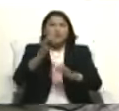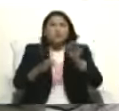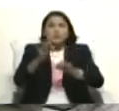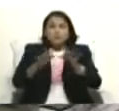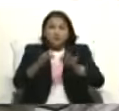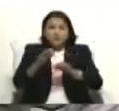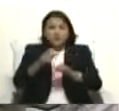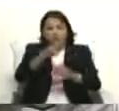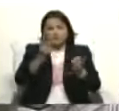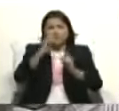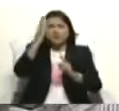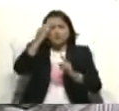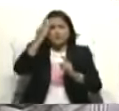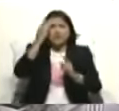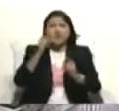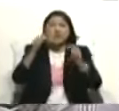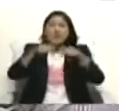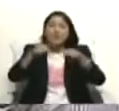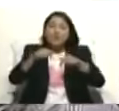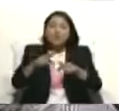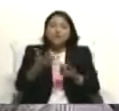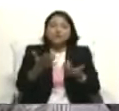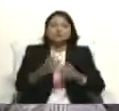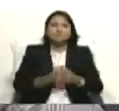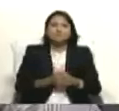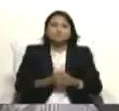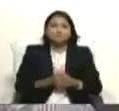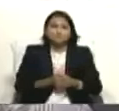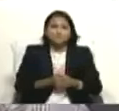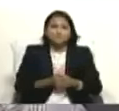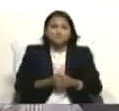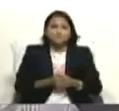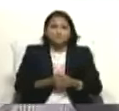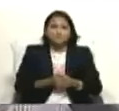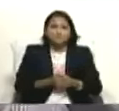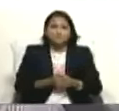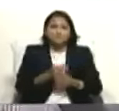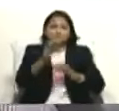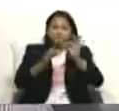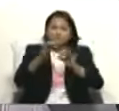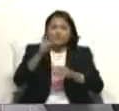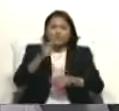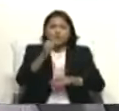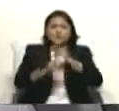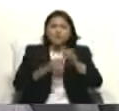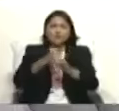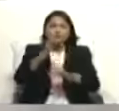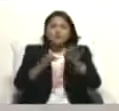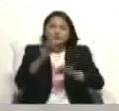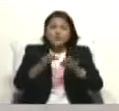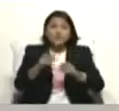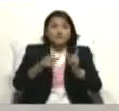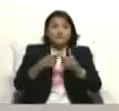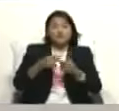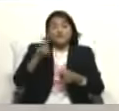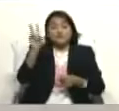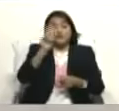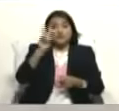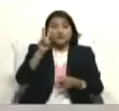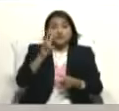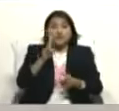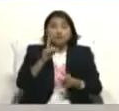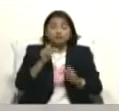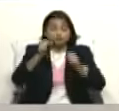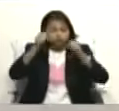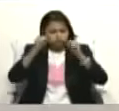Como ustedes saben, el día de hoy hubo un pronunciamiento de esta Corte, donde Venezuela ha ratificado su posición